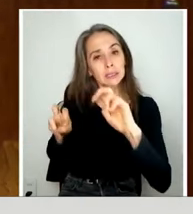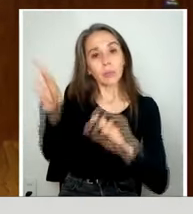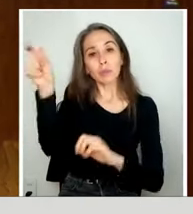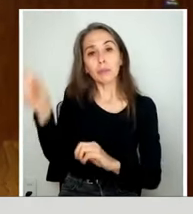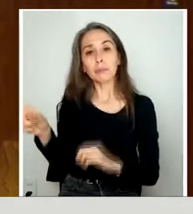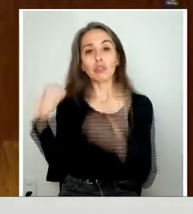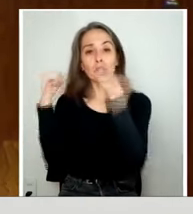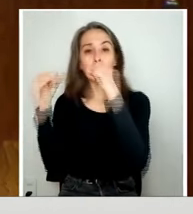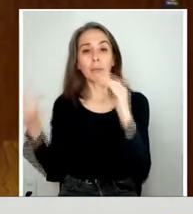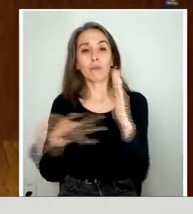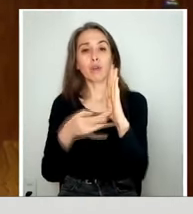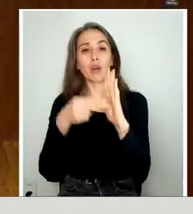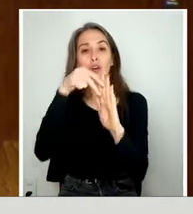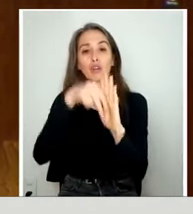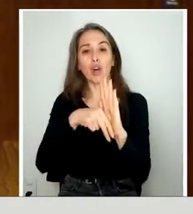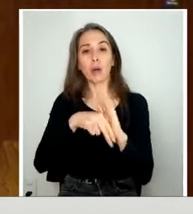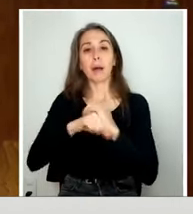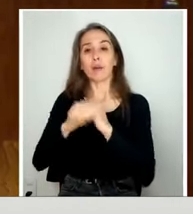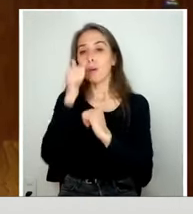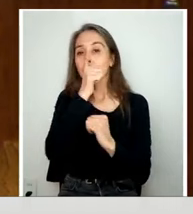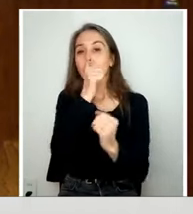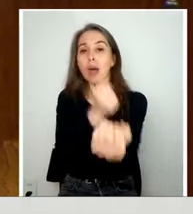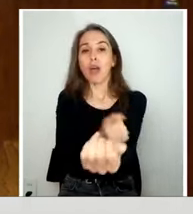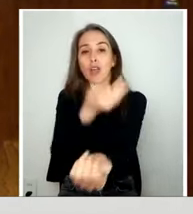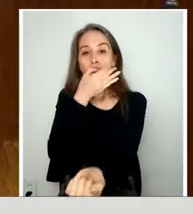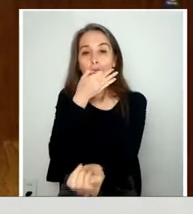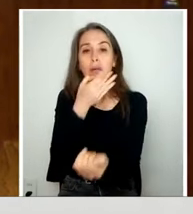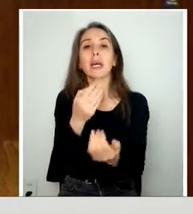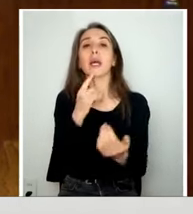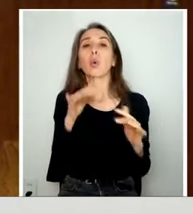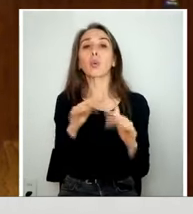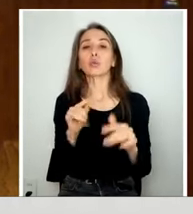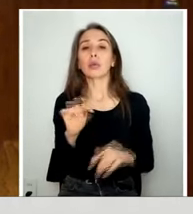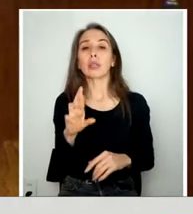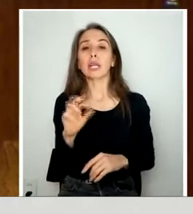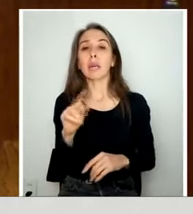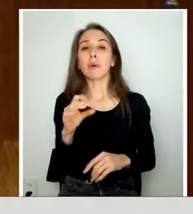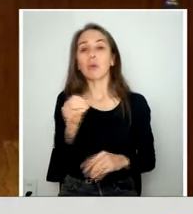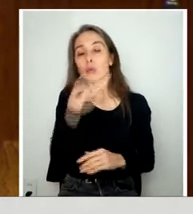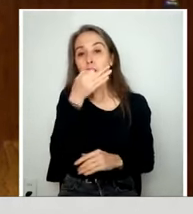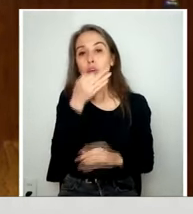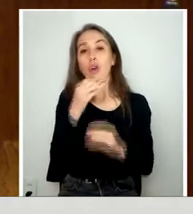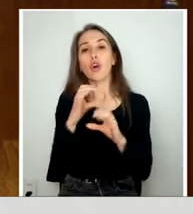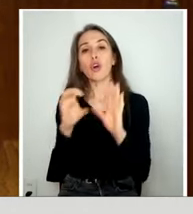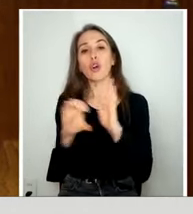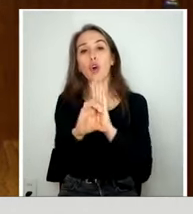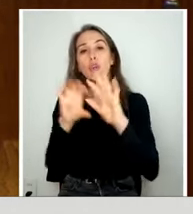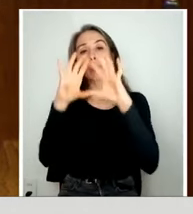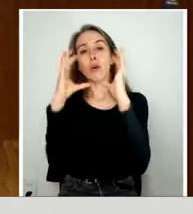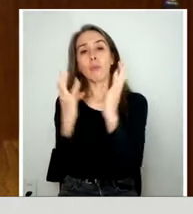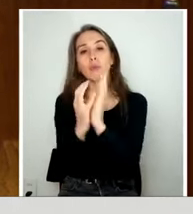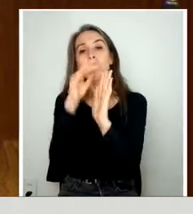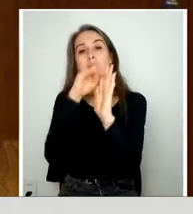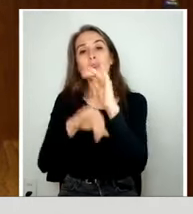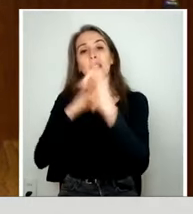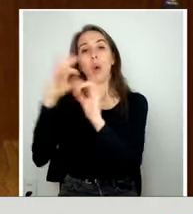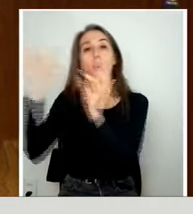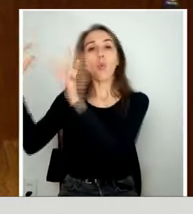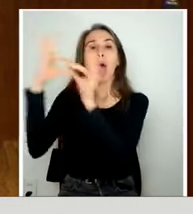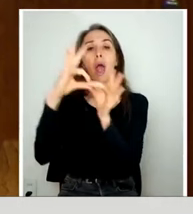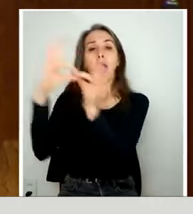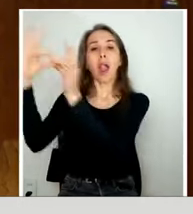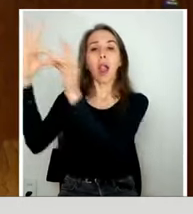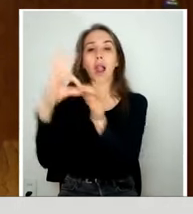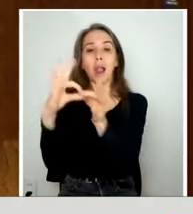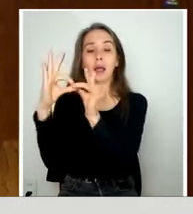antidopaje y las autorizaciones de uso terapéutico de conformidad con el código mundial antidopaje y los estándares Internacionales se establece que quedan